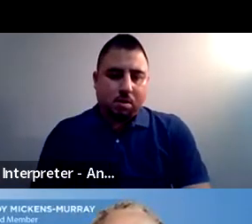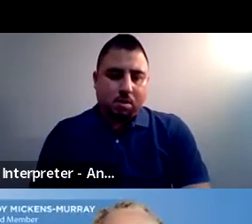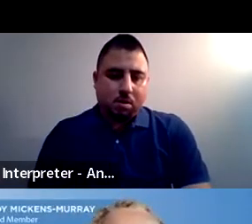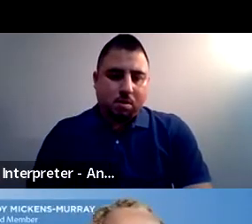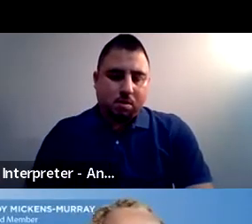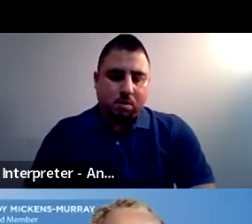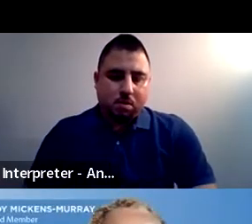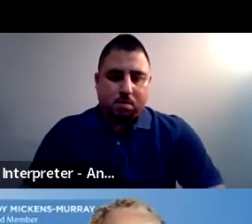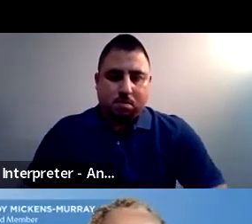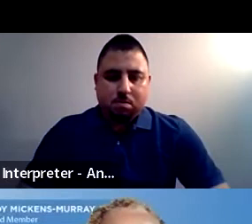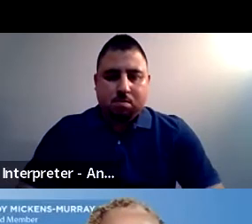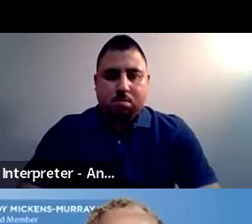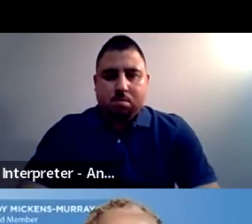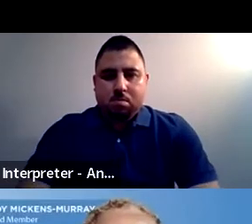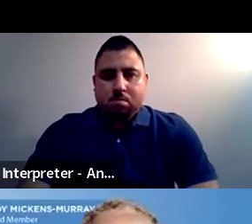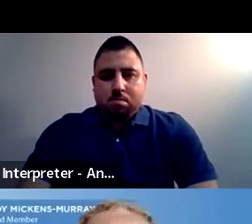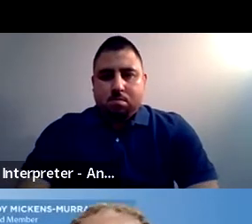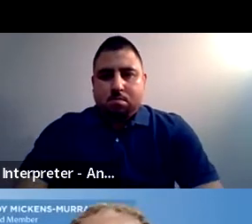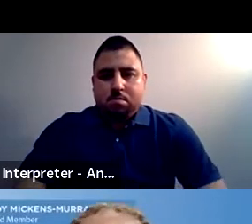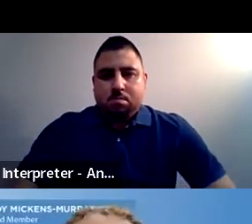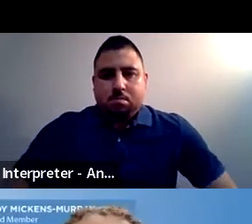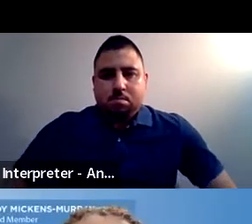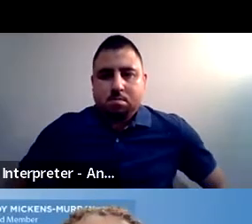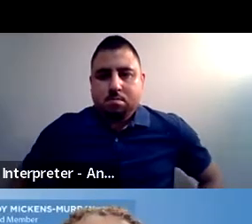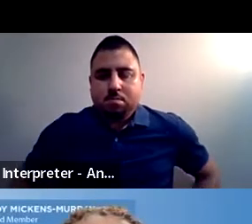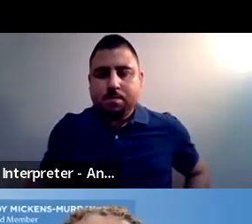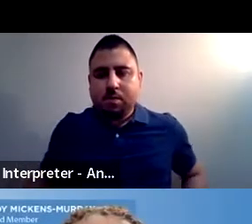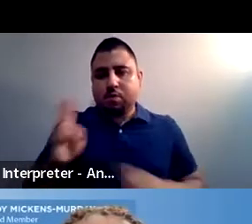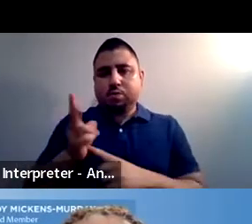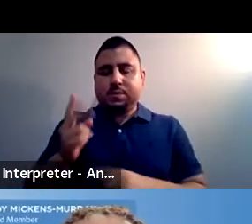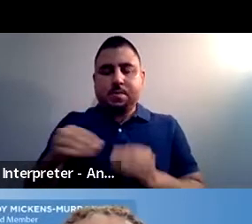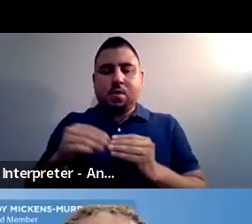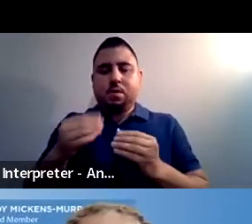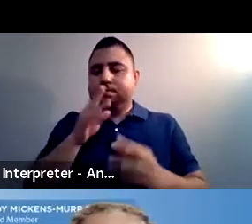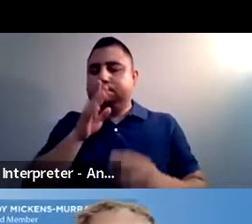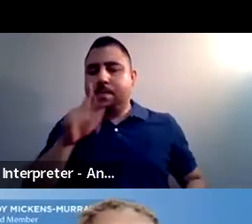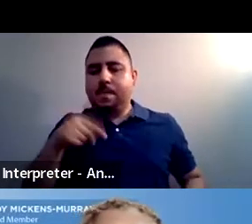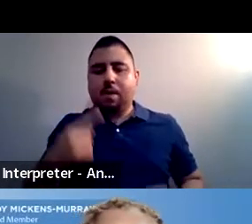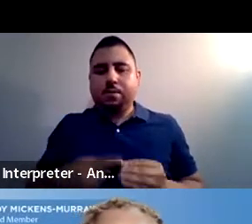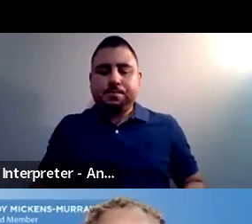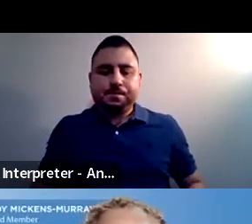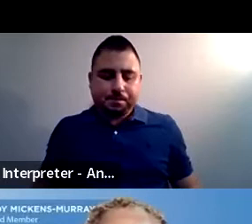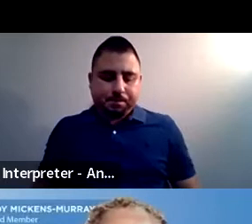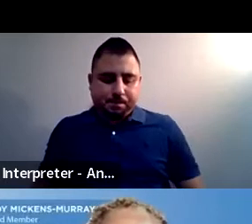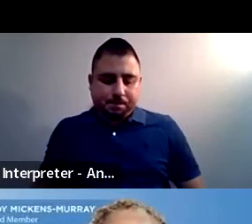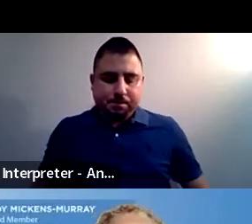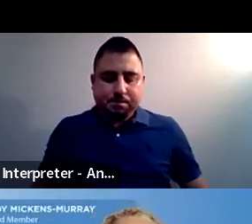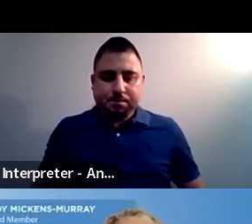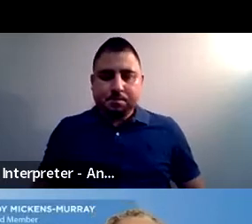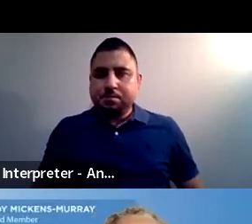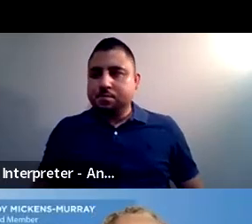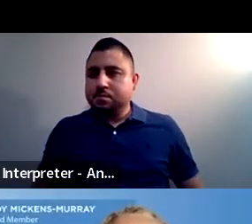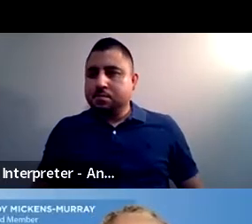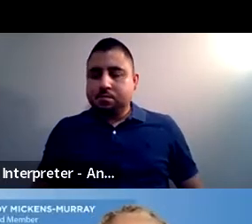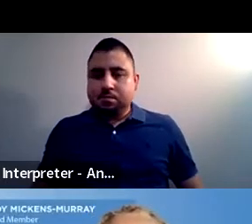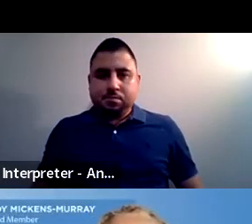2 more minutes. Tiene 2 minutos más, señora. ¿No le gustaría añadir algo más? Ok, tengo 2 minutos más. Sí,